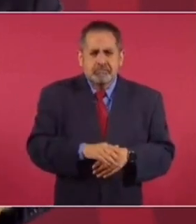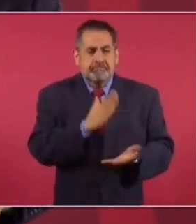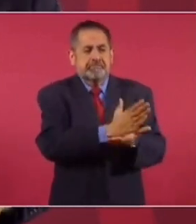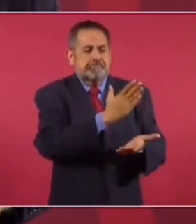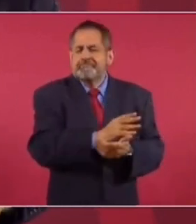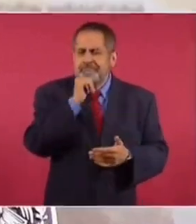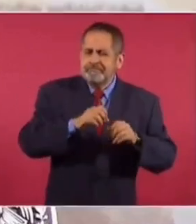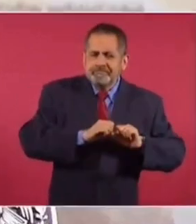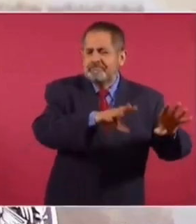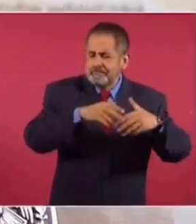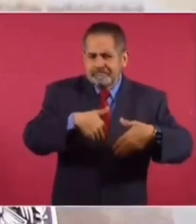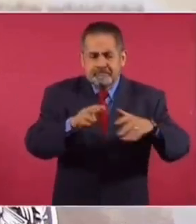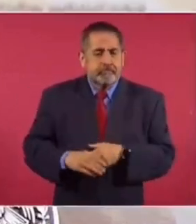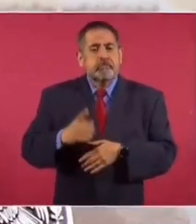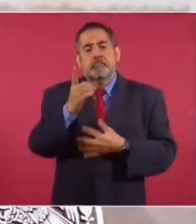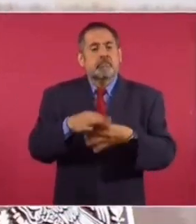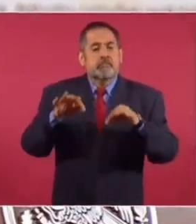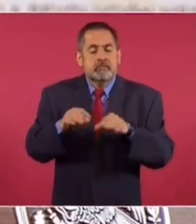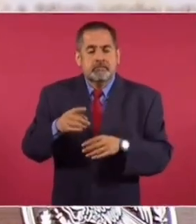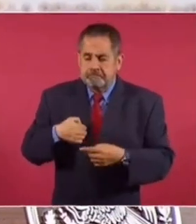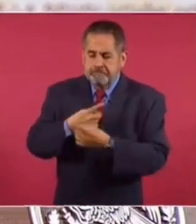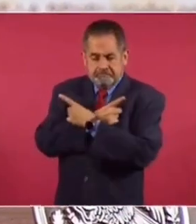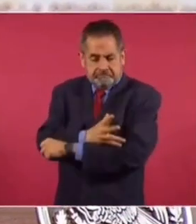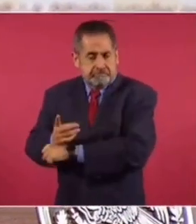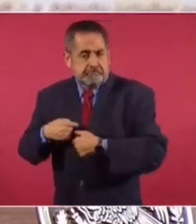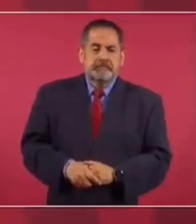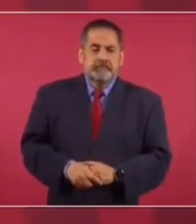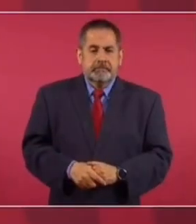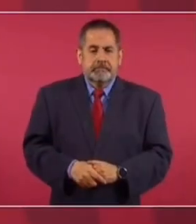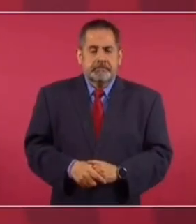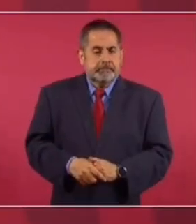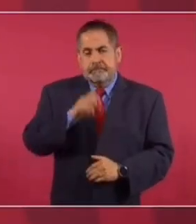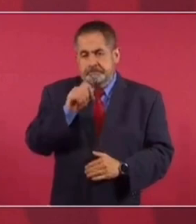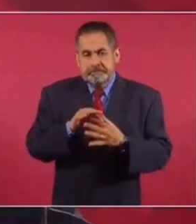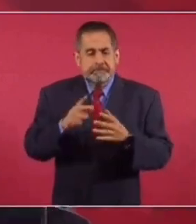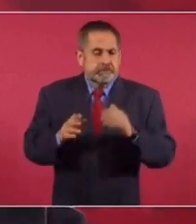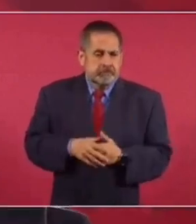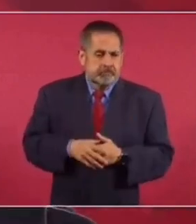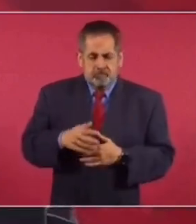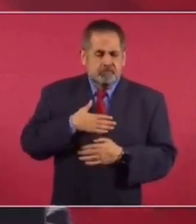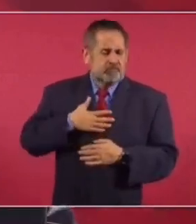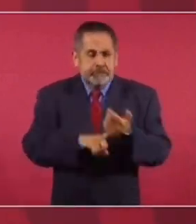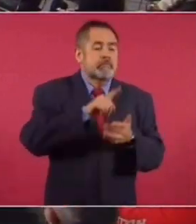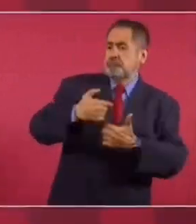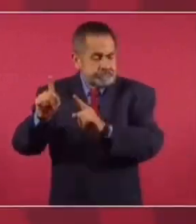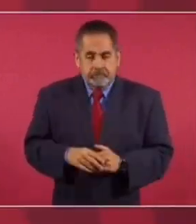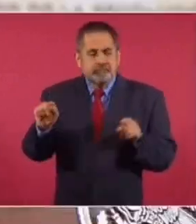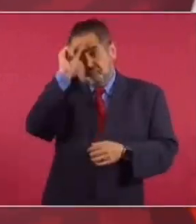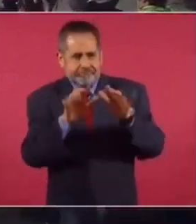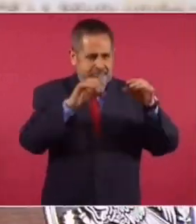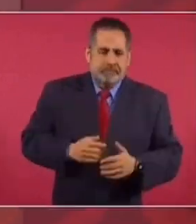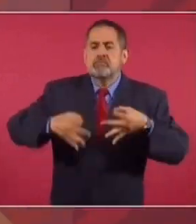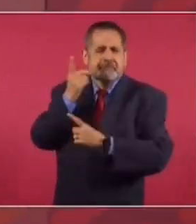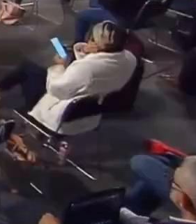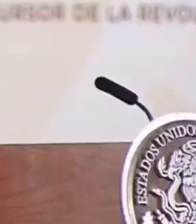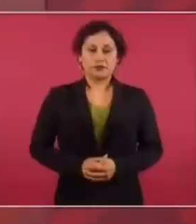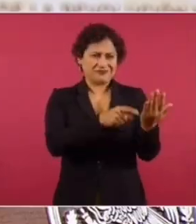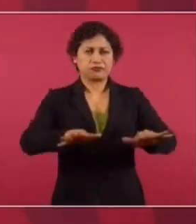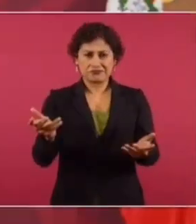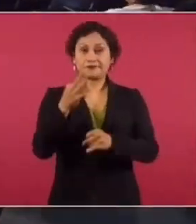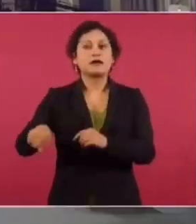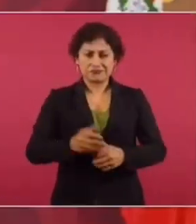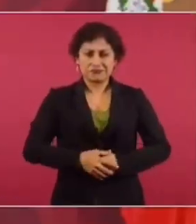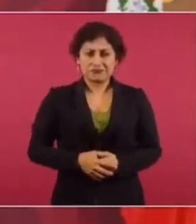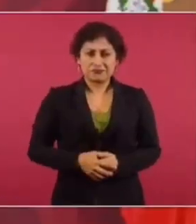nadie. Aquí lo importante es la autoridad moral. Y tenemos ese escudo. Una eternidad más